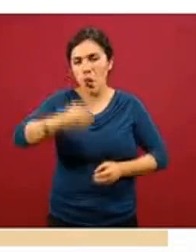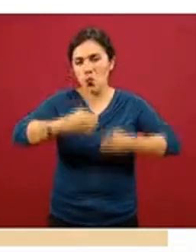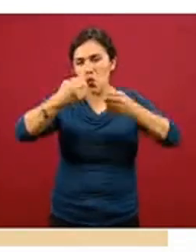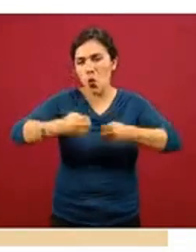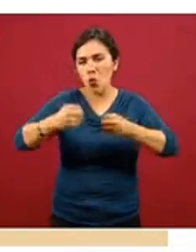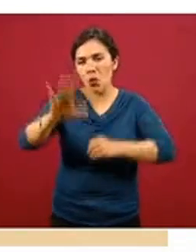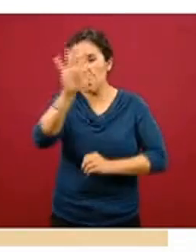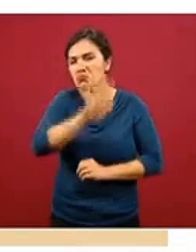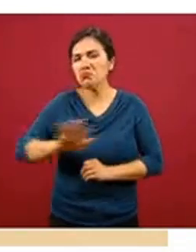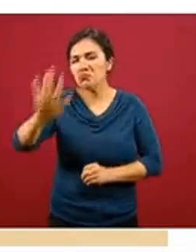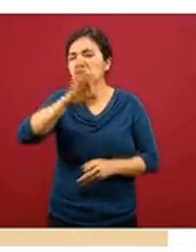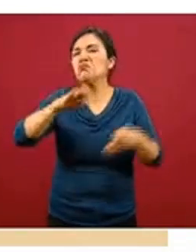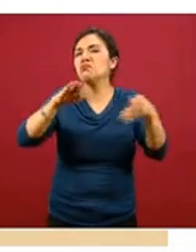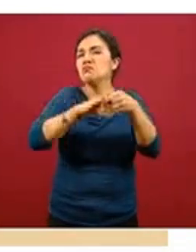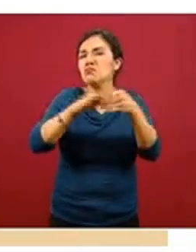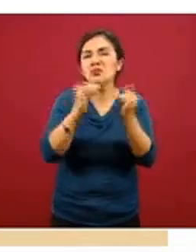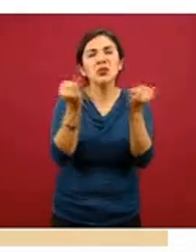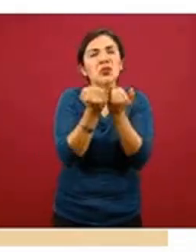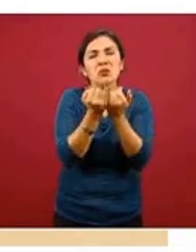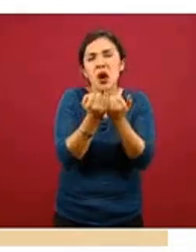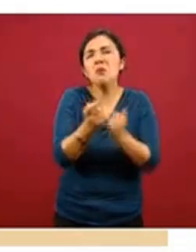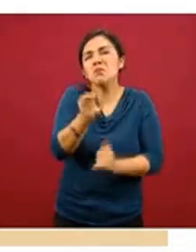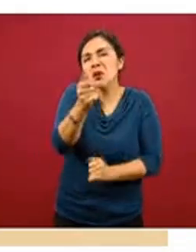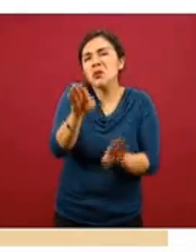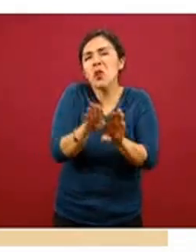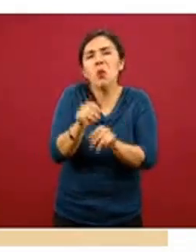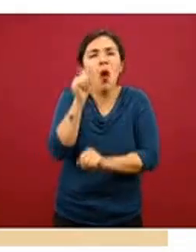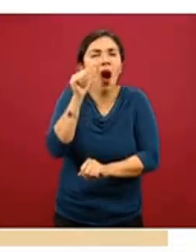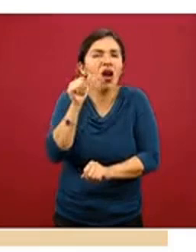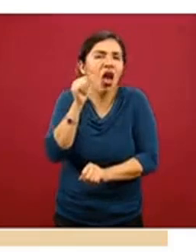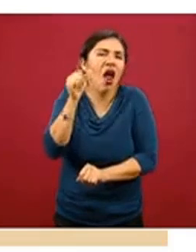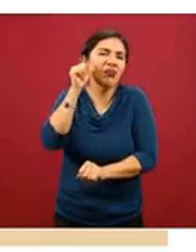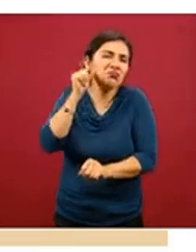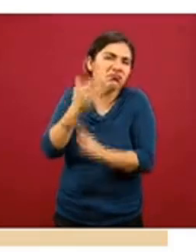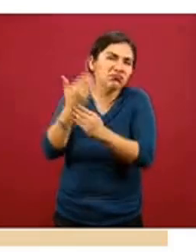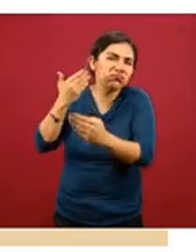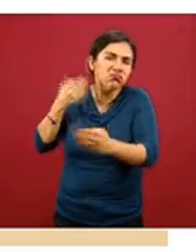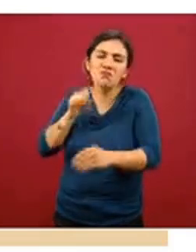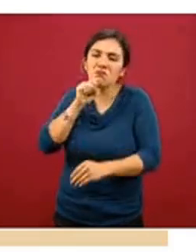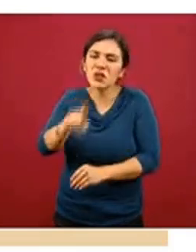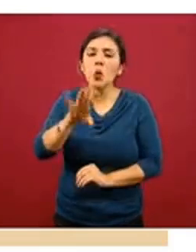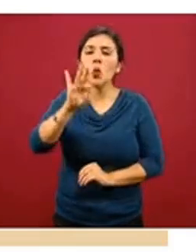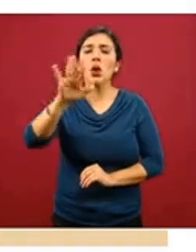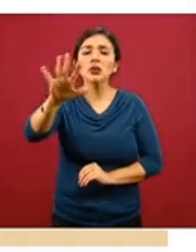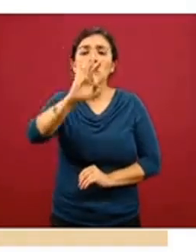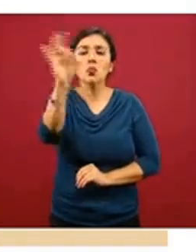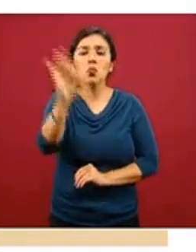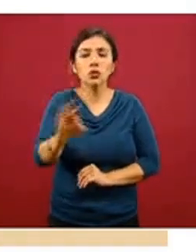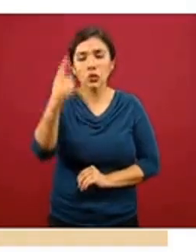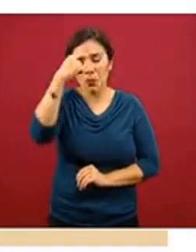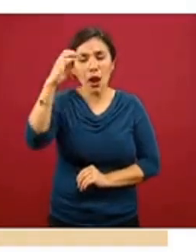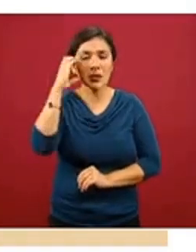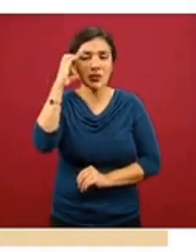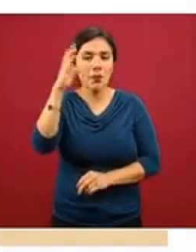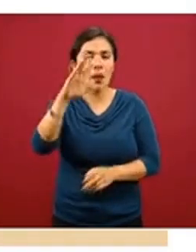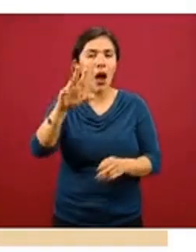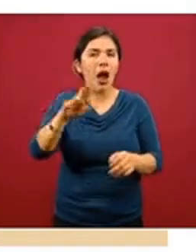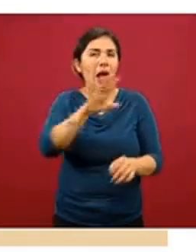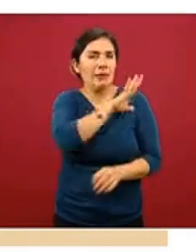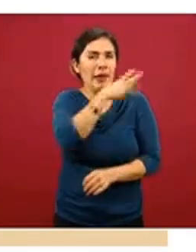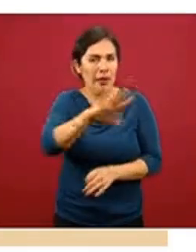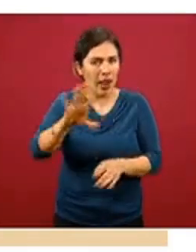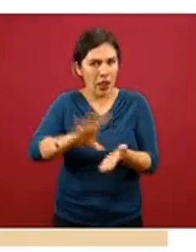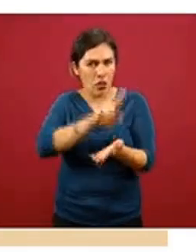son prácticamente similares a los que hemos tenido durante las últimas semanas, 45% para las camas IRAG